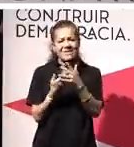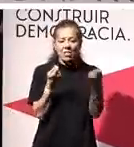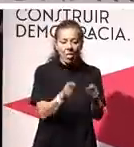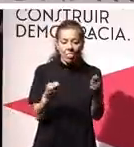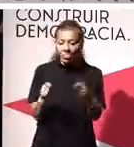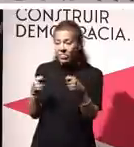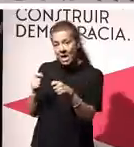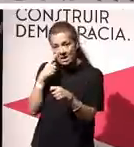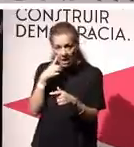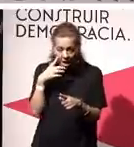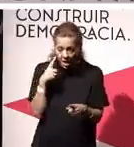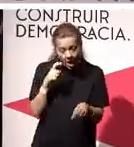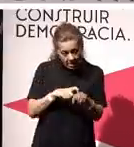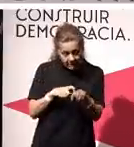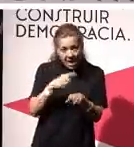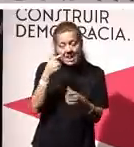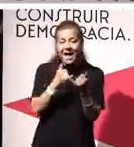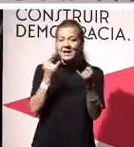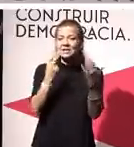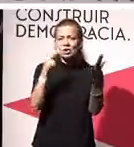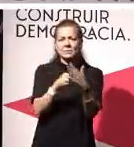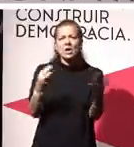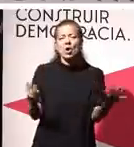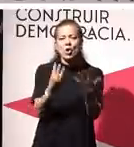que caracterizaron la crisis del 2008.